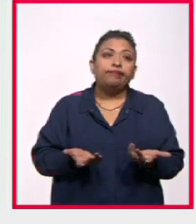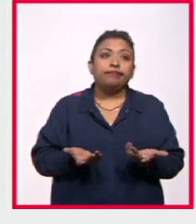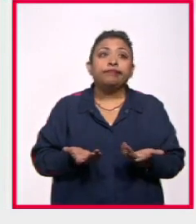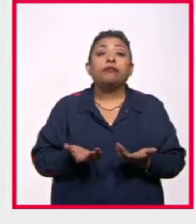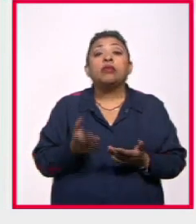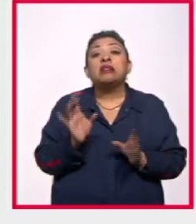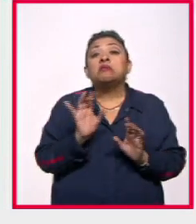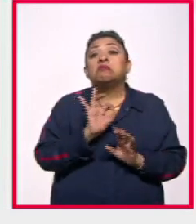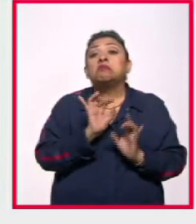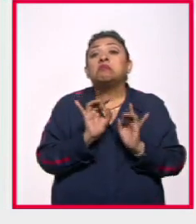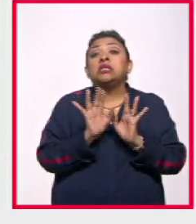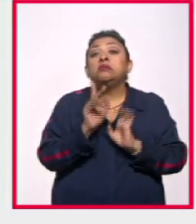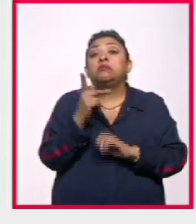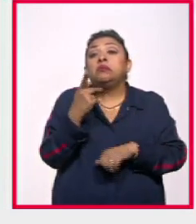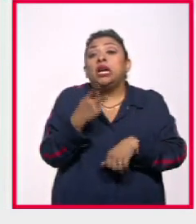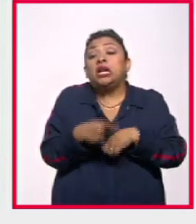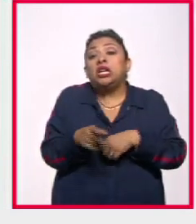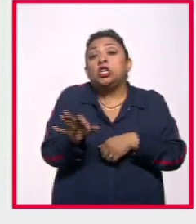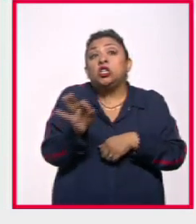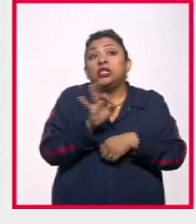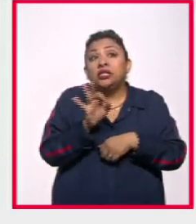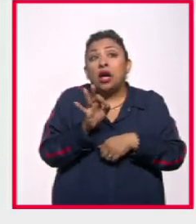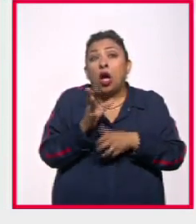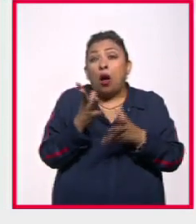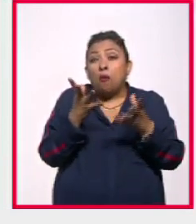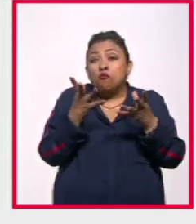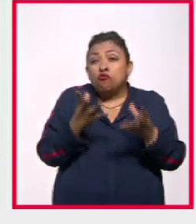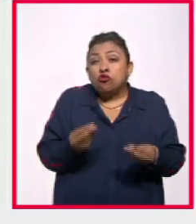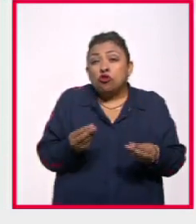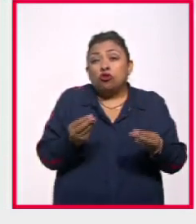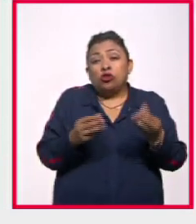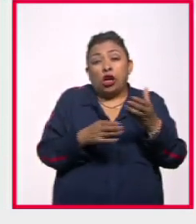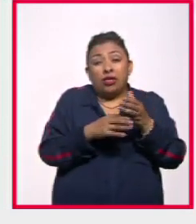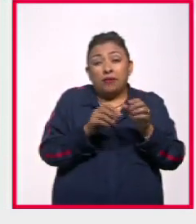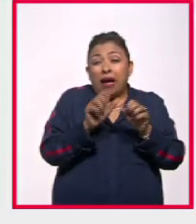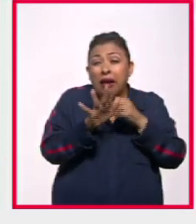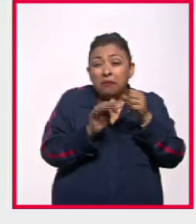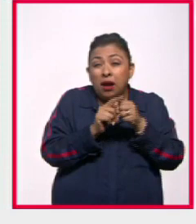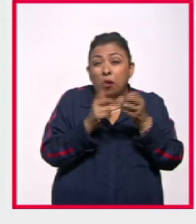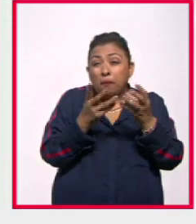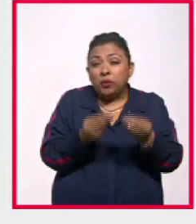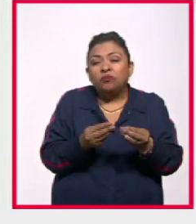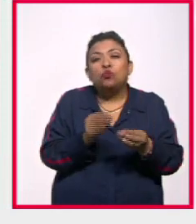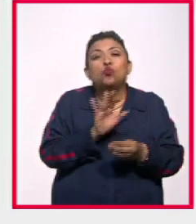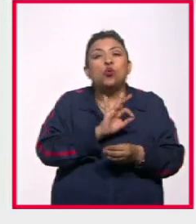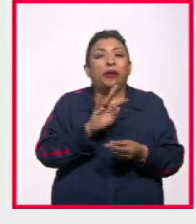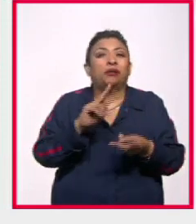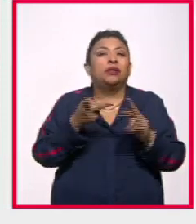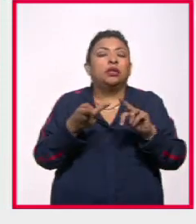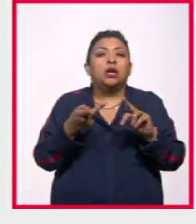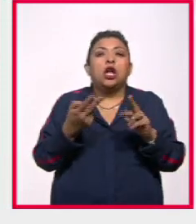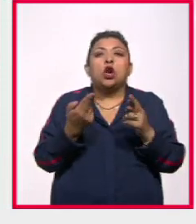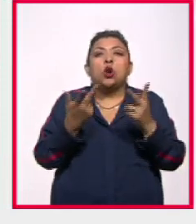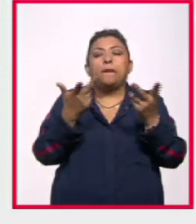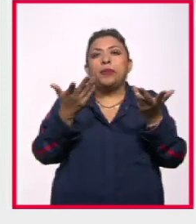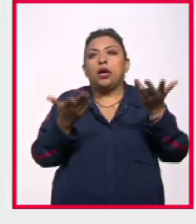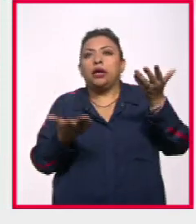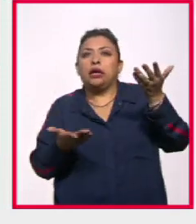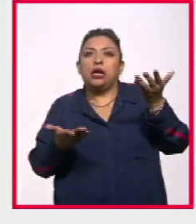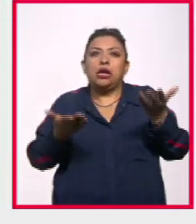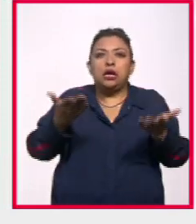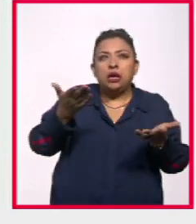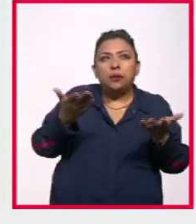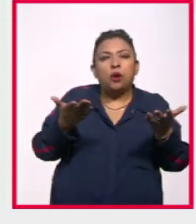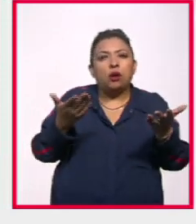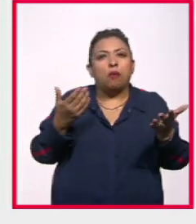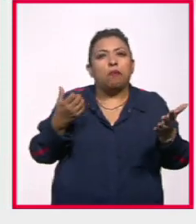se corre el riesgo que esta masificación de estos productos puedan ser también romper equilibrios y